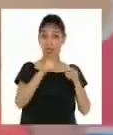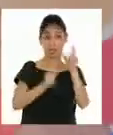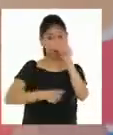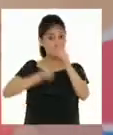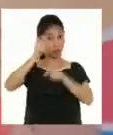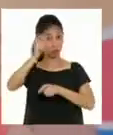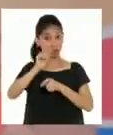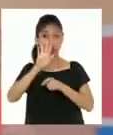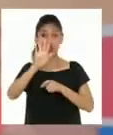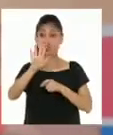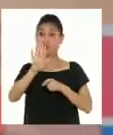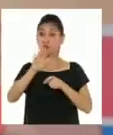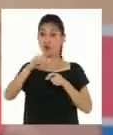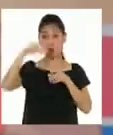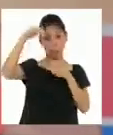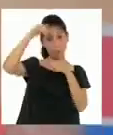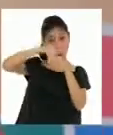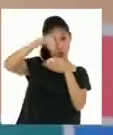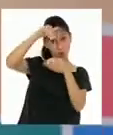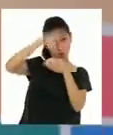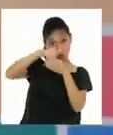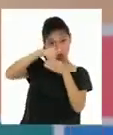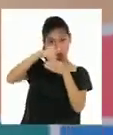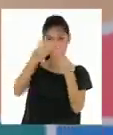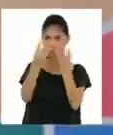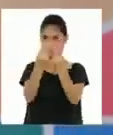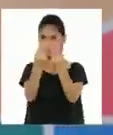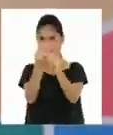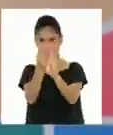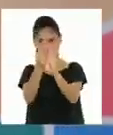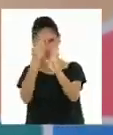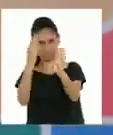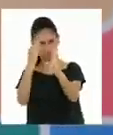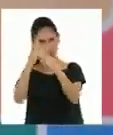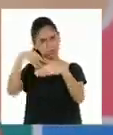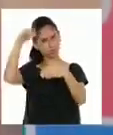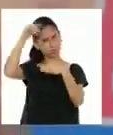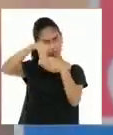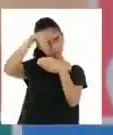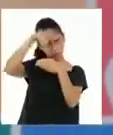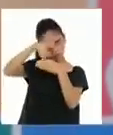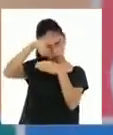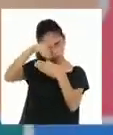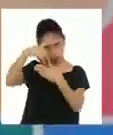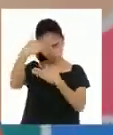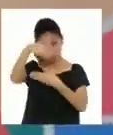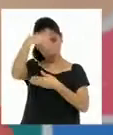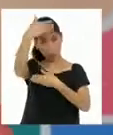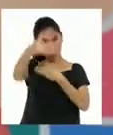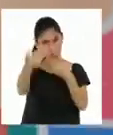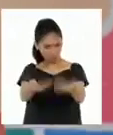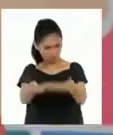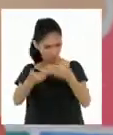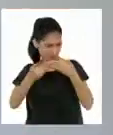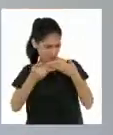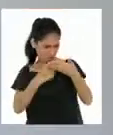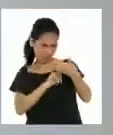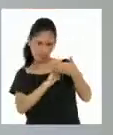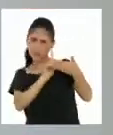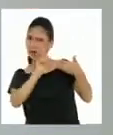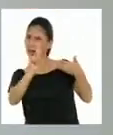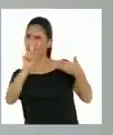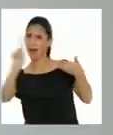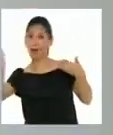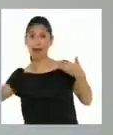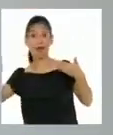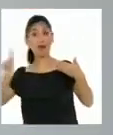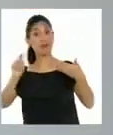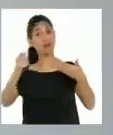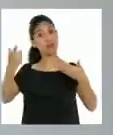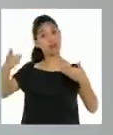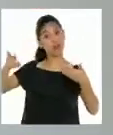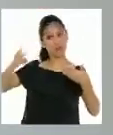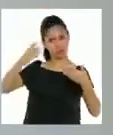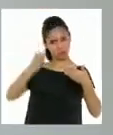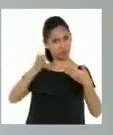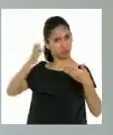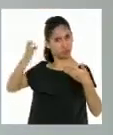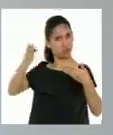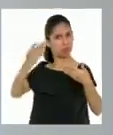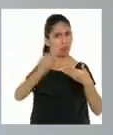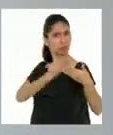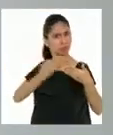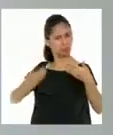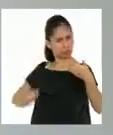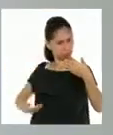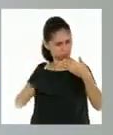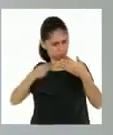se pudo deducir el porcentaje de votos que tendría cada una de las candidatas y candidatos. Precisamente, Rodrigo, algunas de